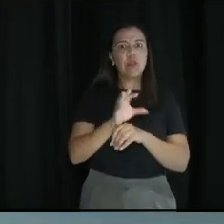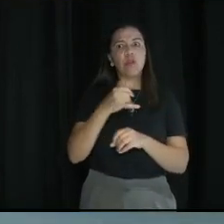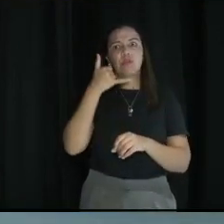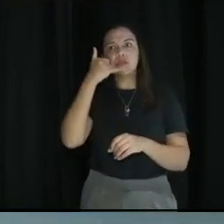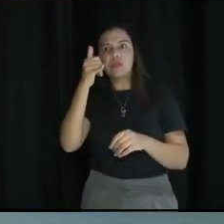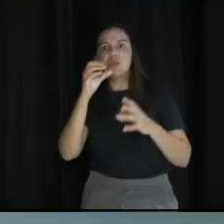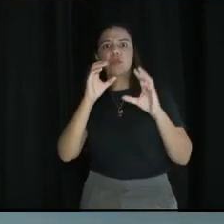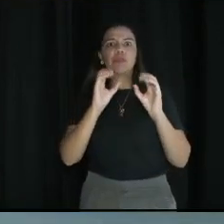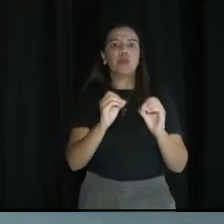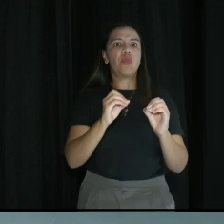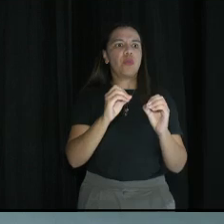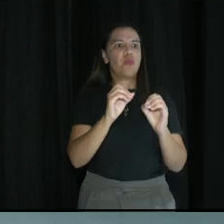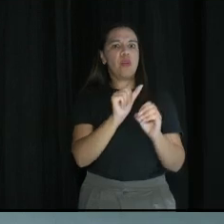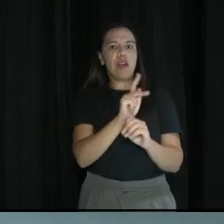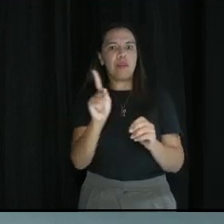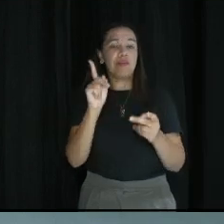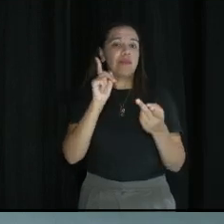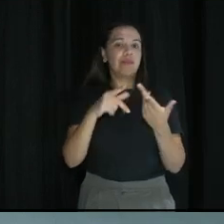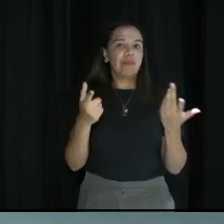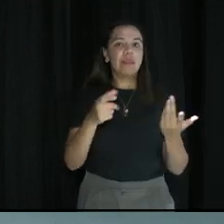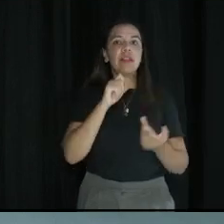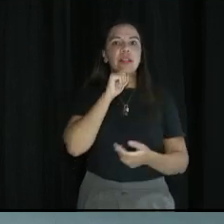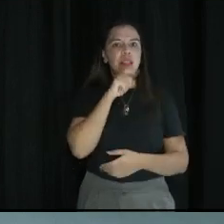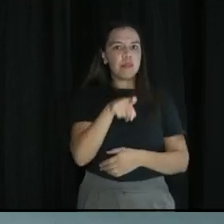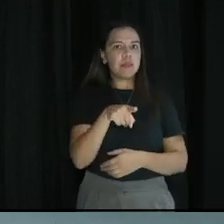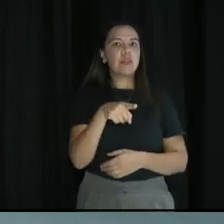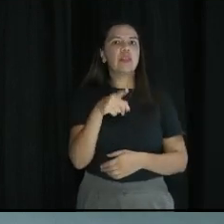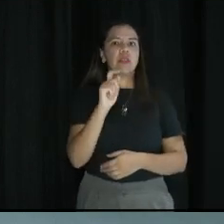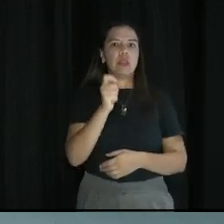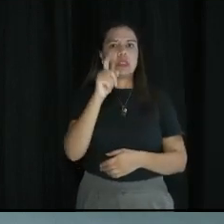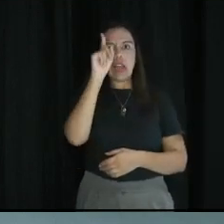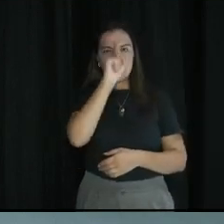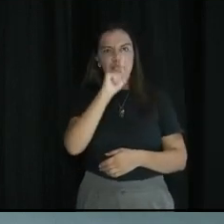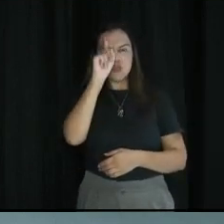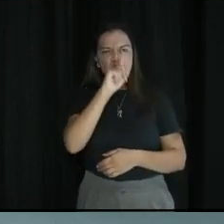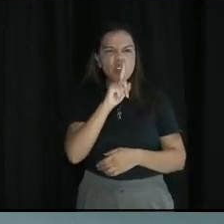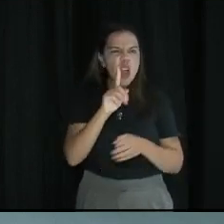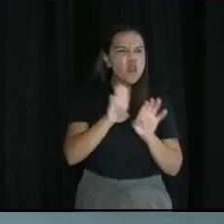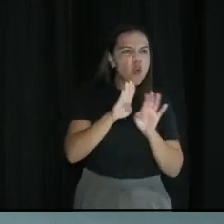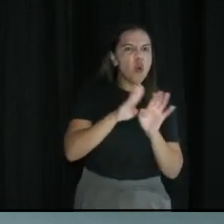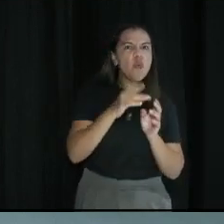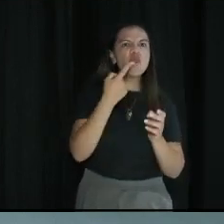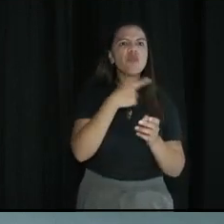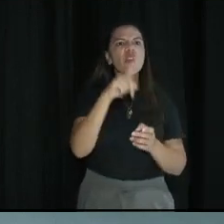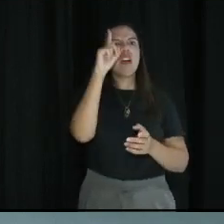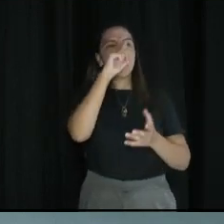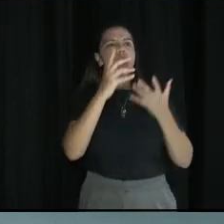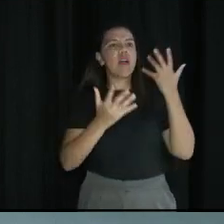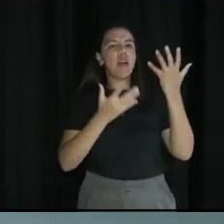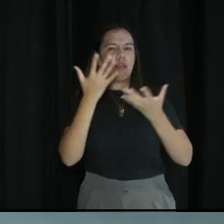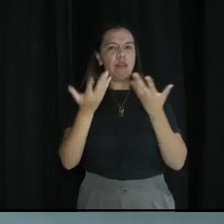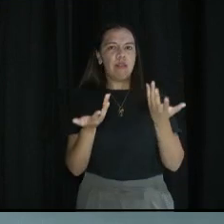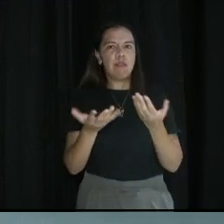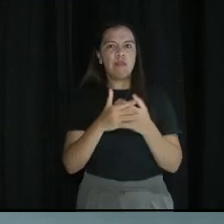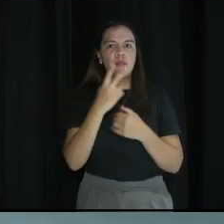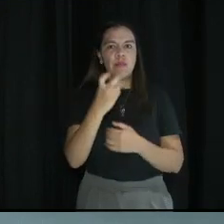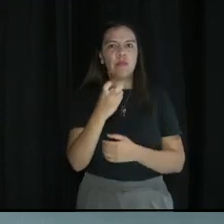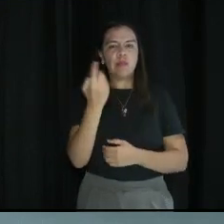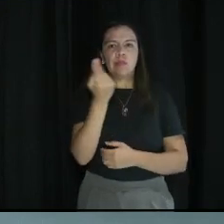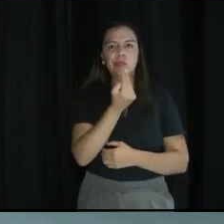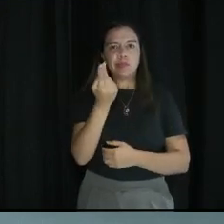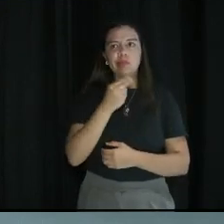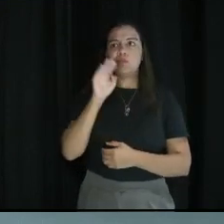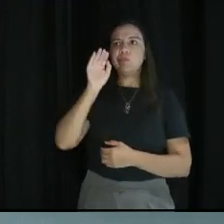atendemos de manera oportuna. También hizo énfasis acerca de las asesorías que se brindan. A veces no es atribución propia, pero los podemos canalizar con las